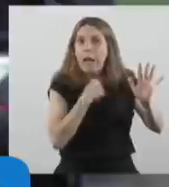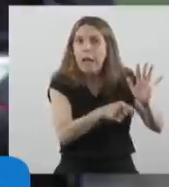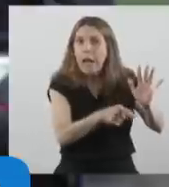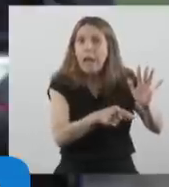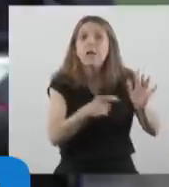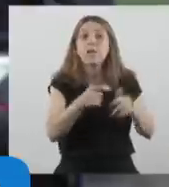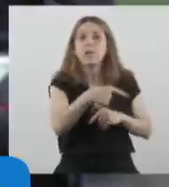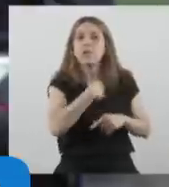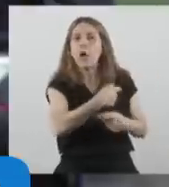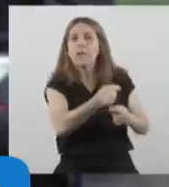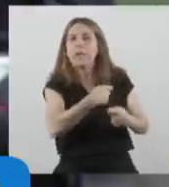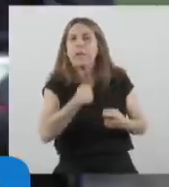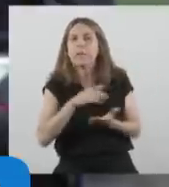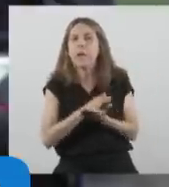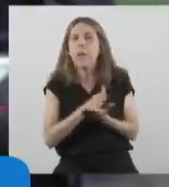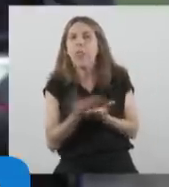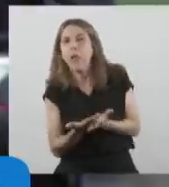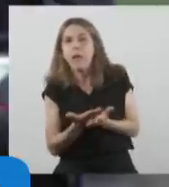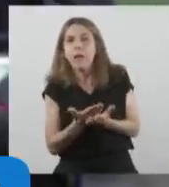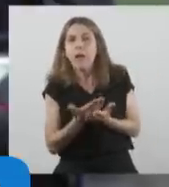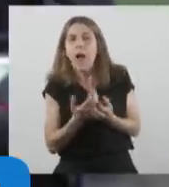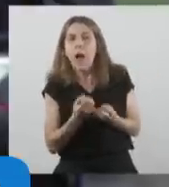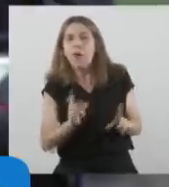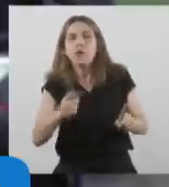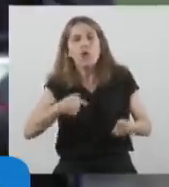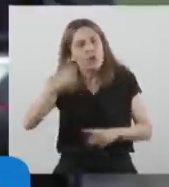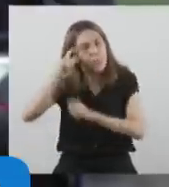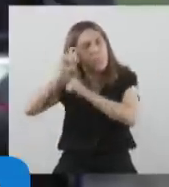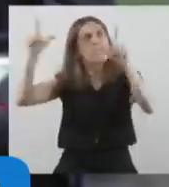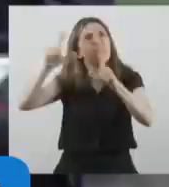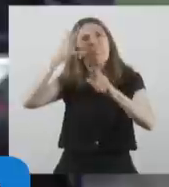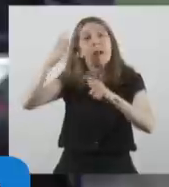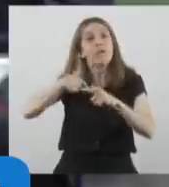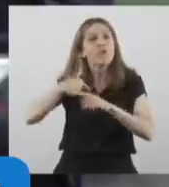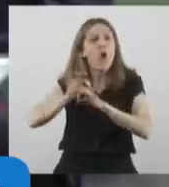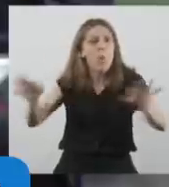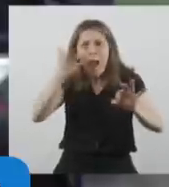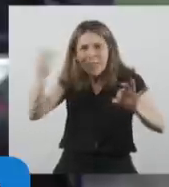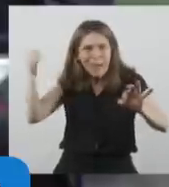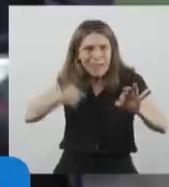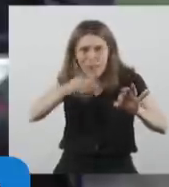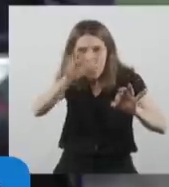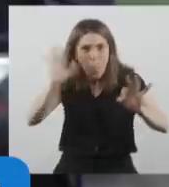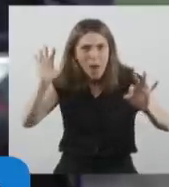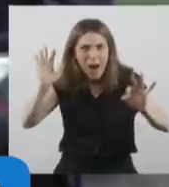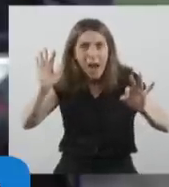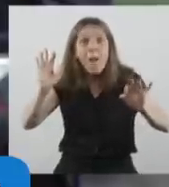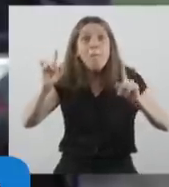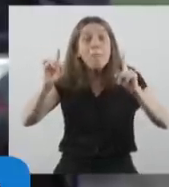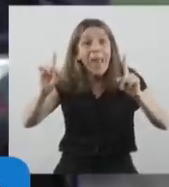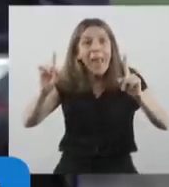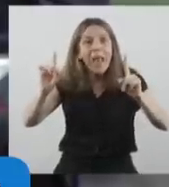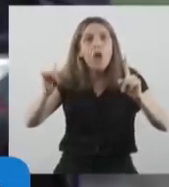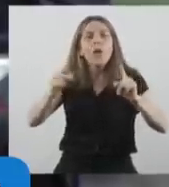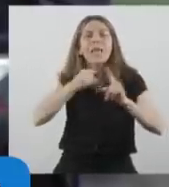yo pienso en san martín te voy a hacer nunca como él pero quiero que algo de él me